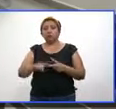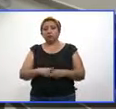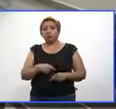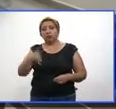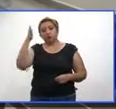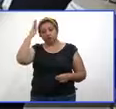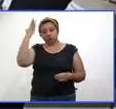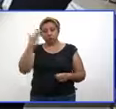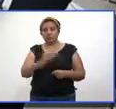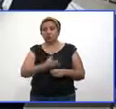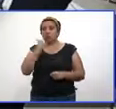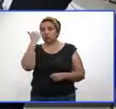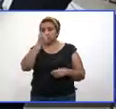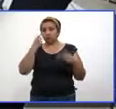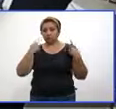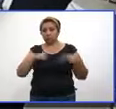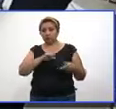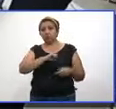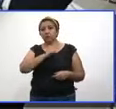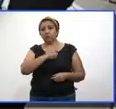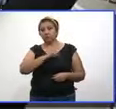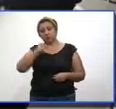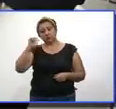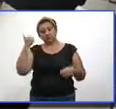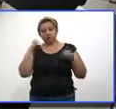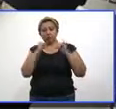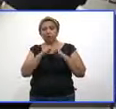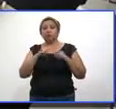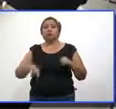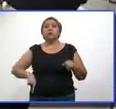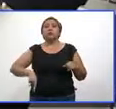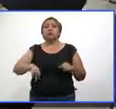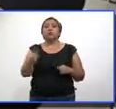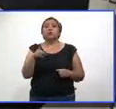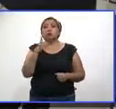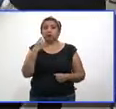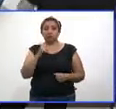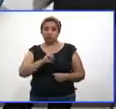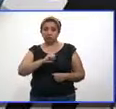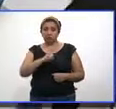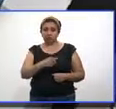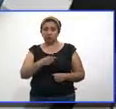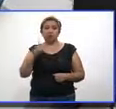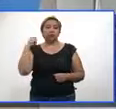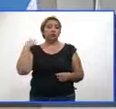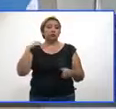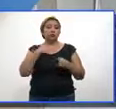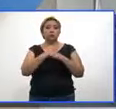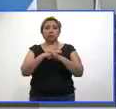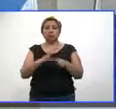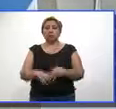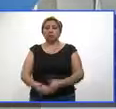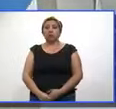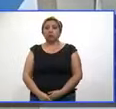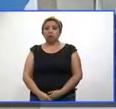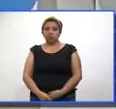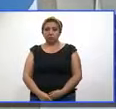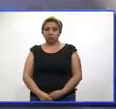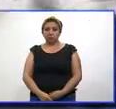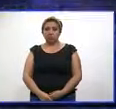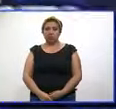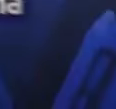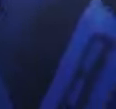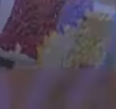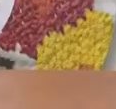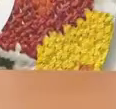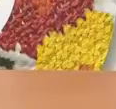a la capacitación de estudiantes y personal de salud de otras instituciones públicas y privadas de salud. Maribel Vega, Tele Yucatán, te informa.